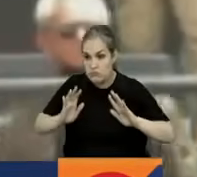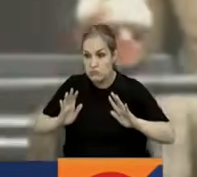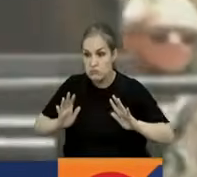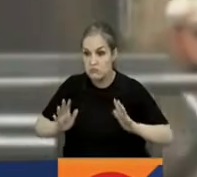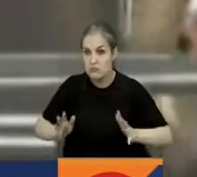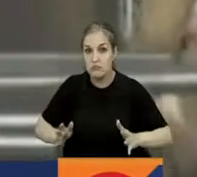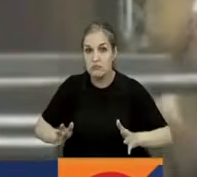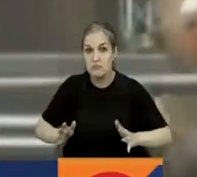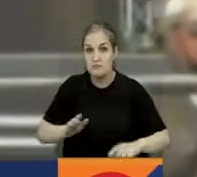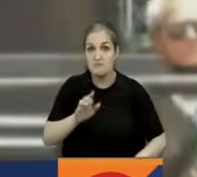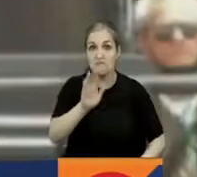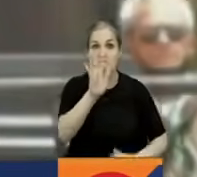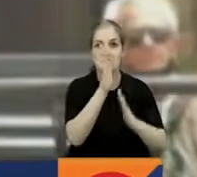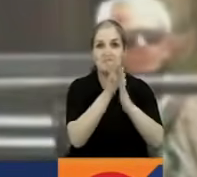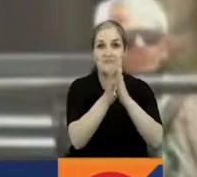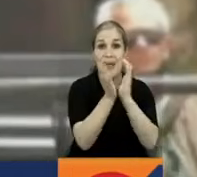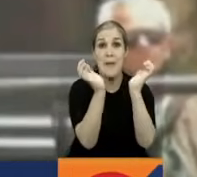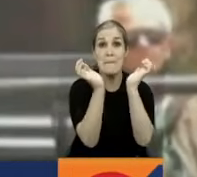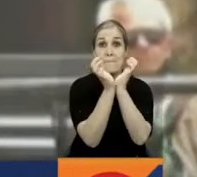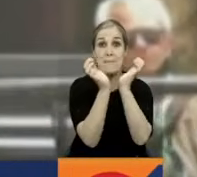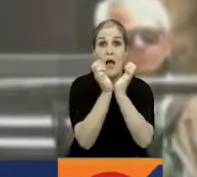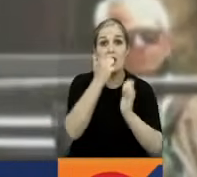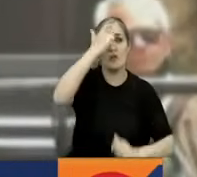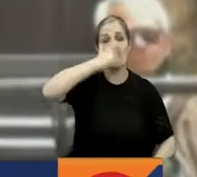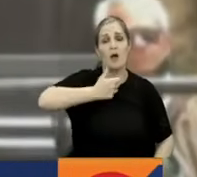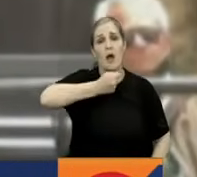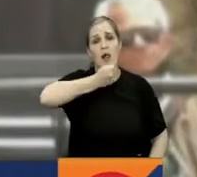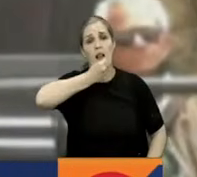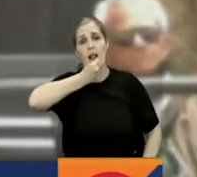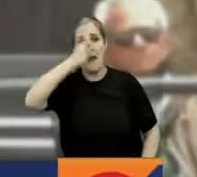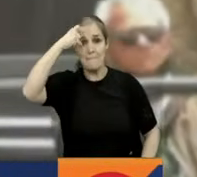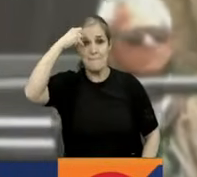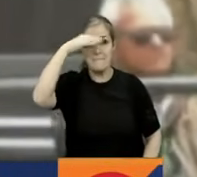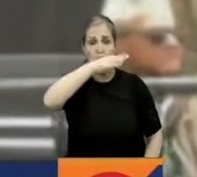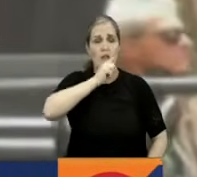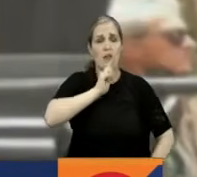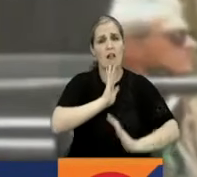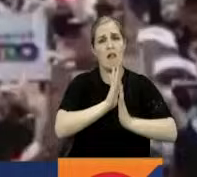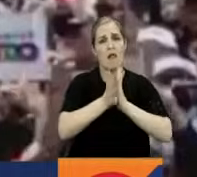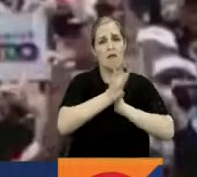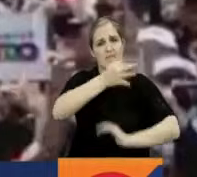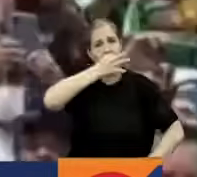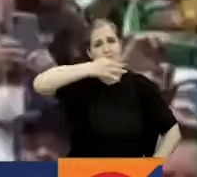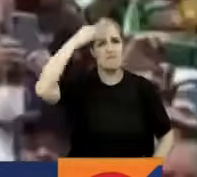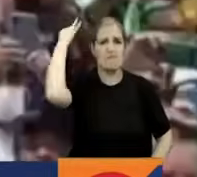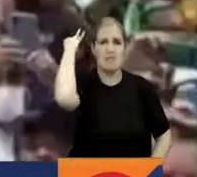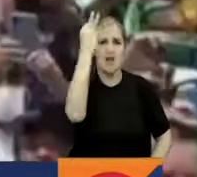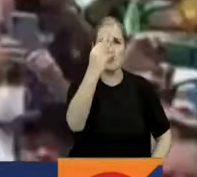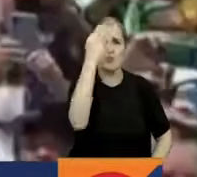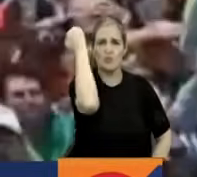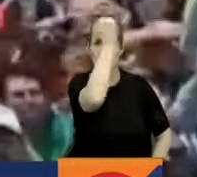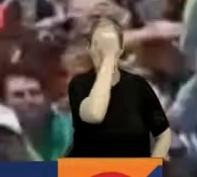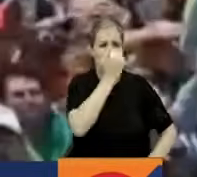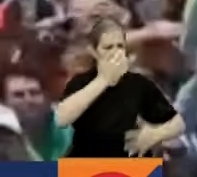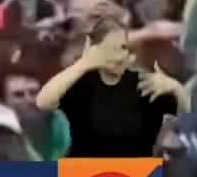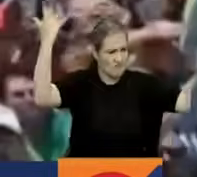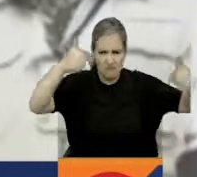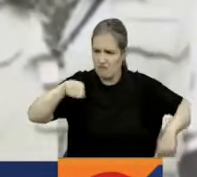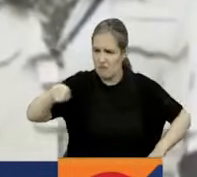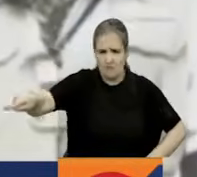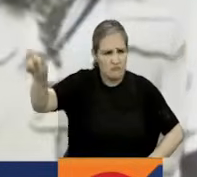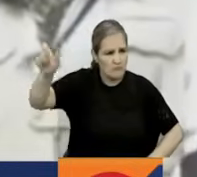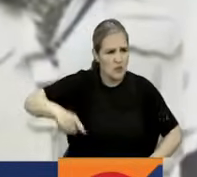un mes antes de las denuncias del entonces candidato Gustavo Petro en la plaza de Soacha, es